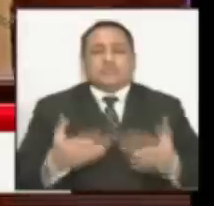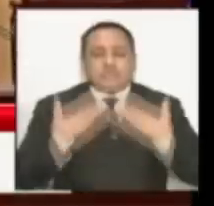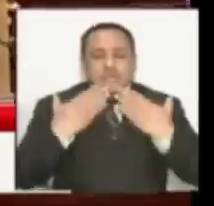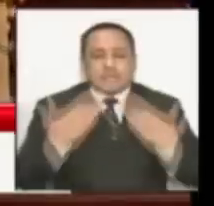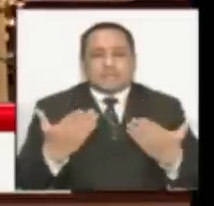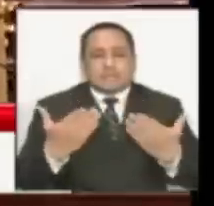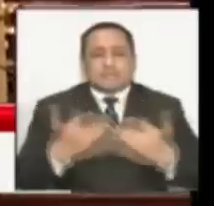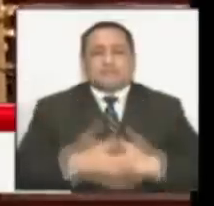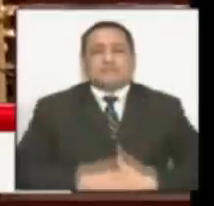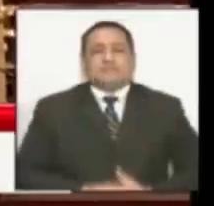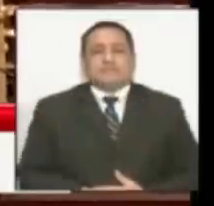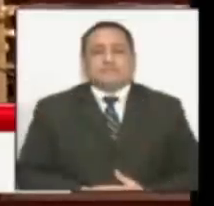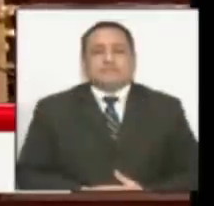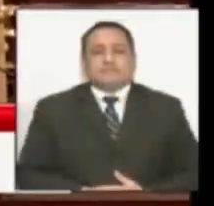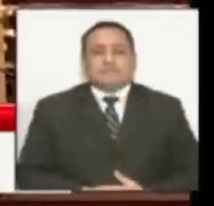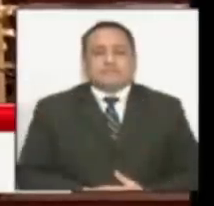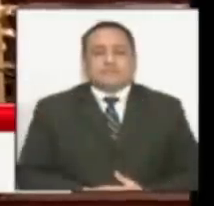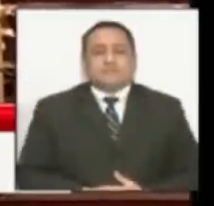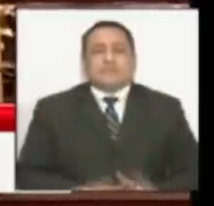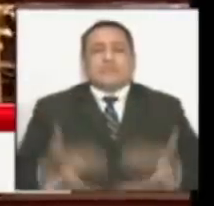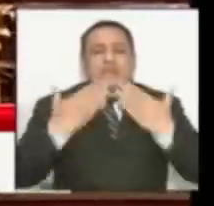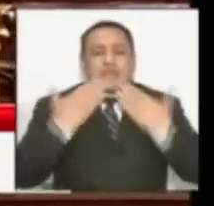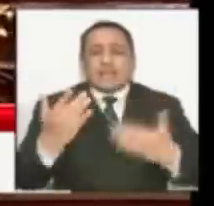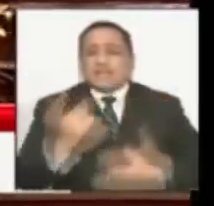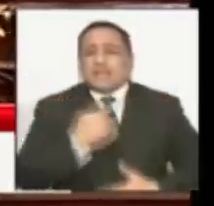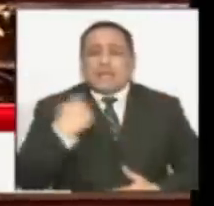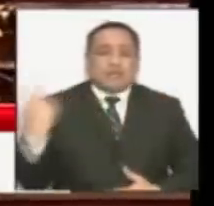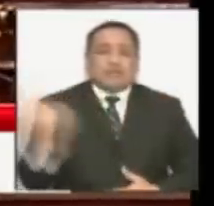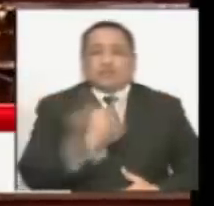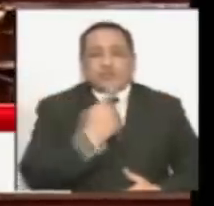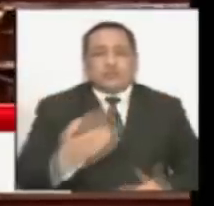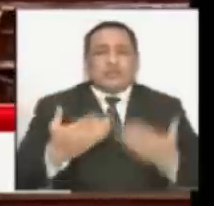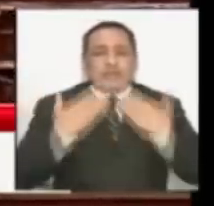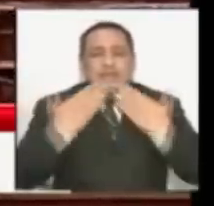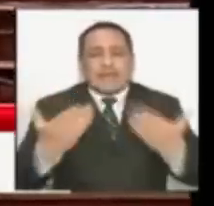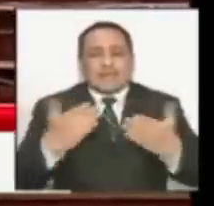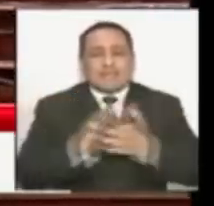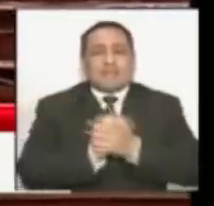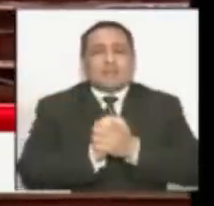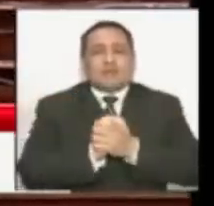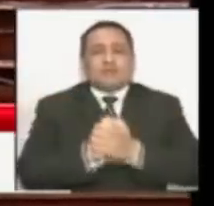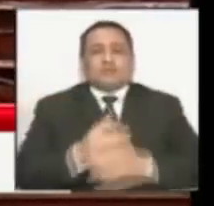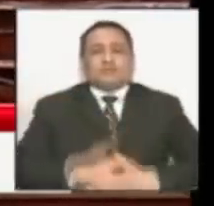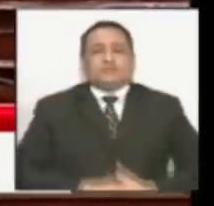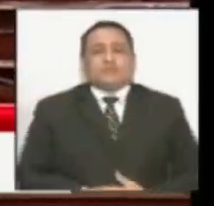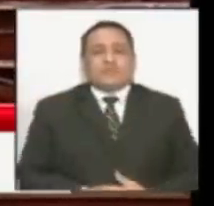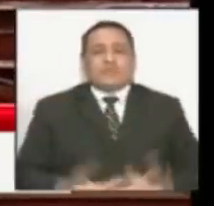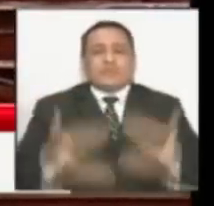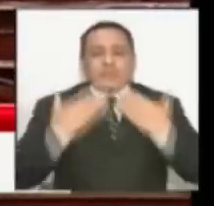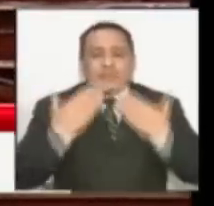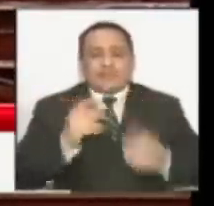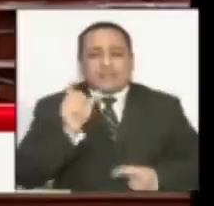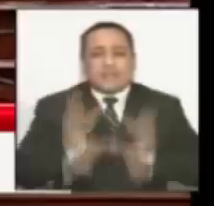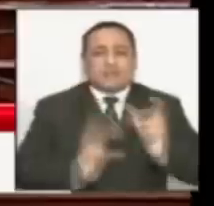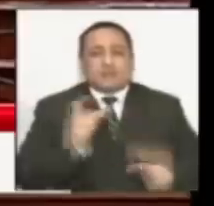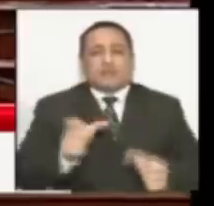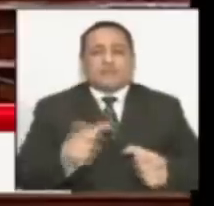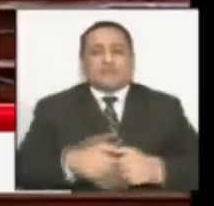señora Presidenta. Gracias a todos, gracias compañeros, gracias